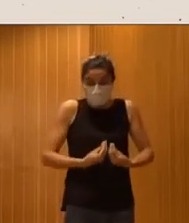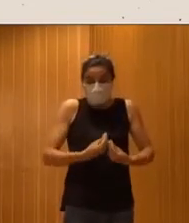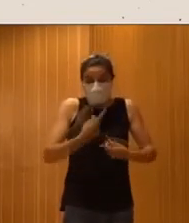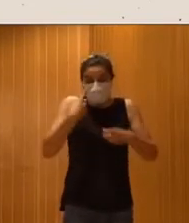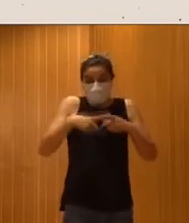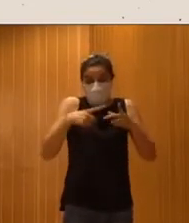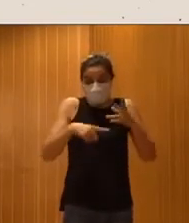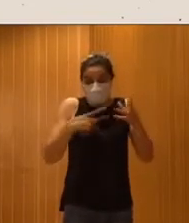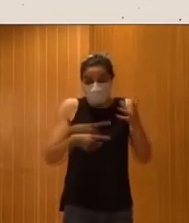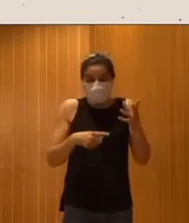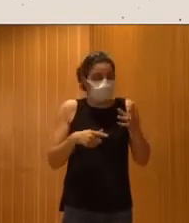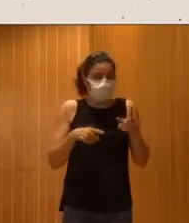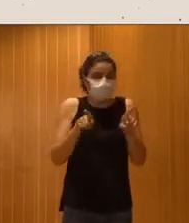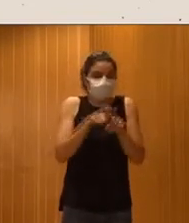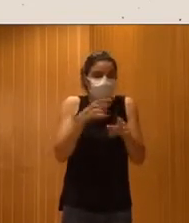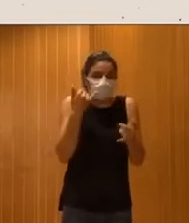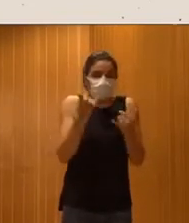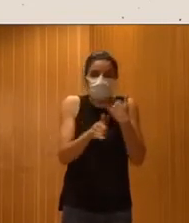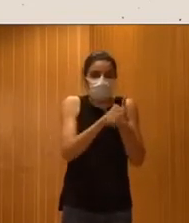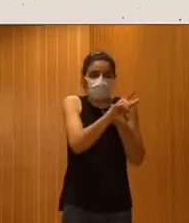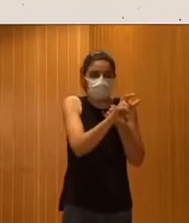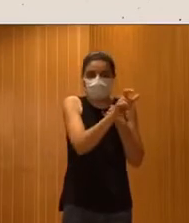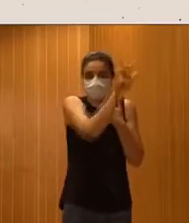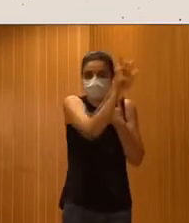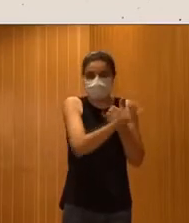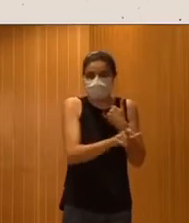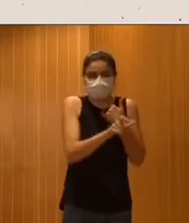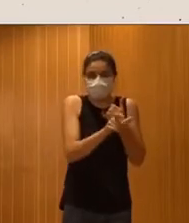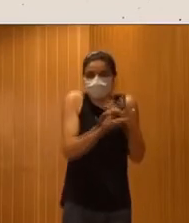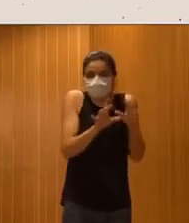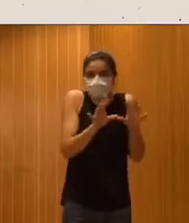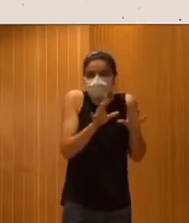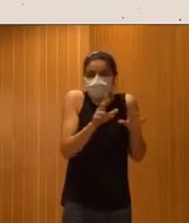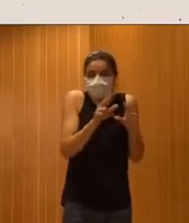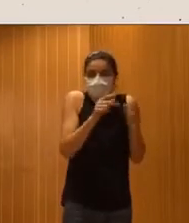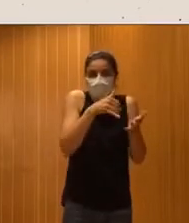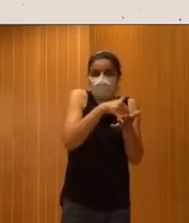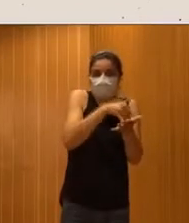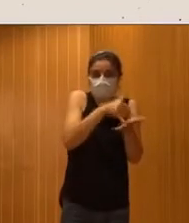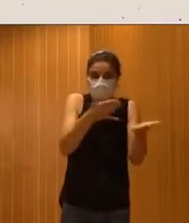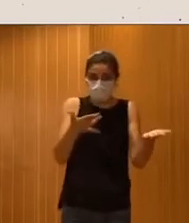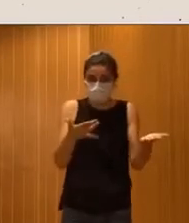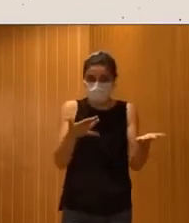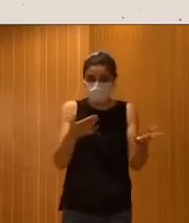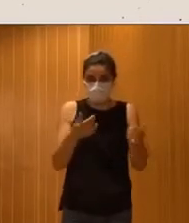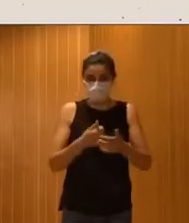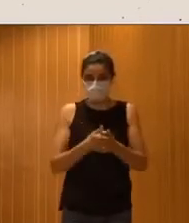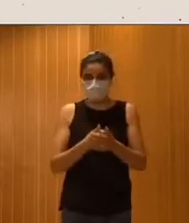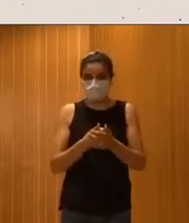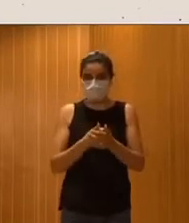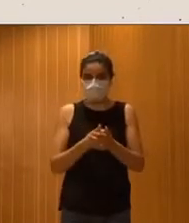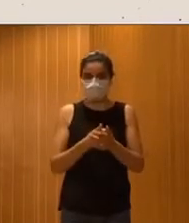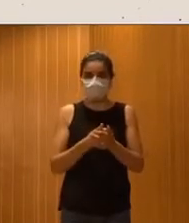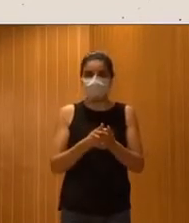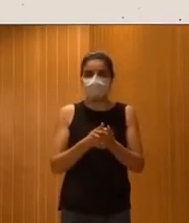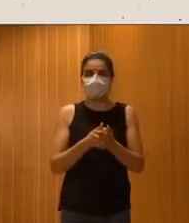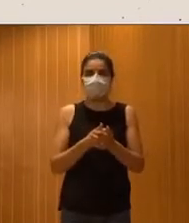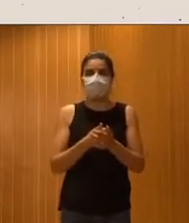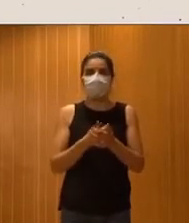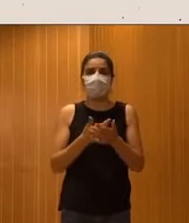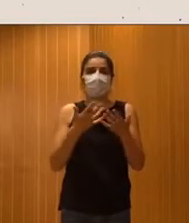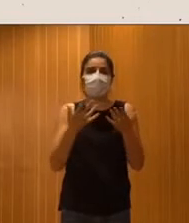cerebral, si a eso le añades un fármaco que bloquea parte de las vías, pues